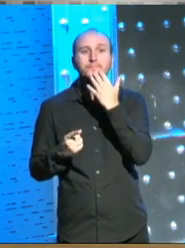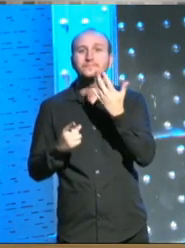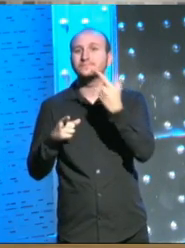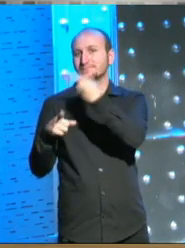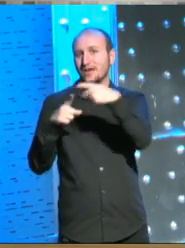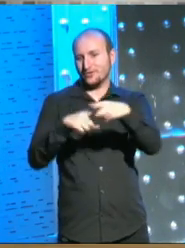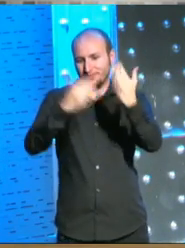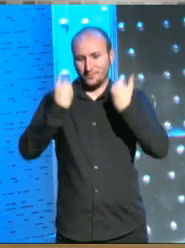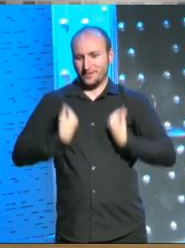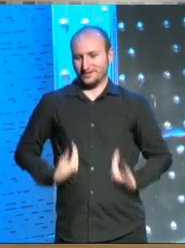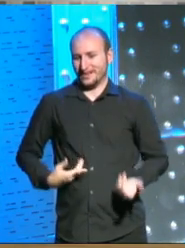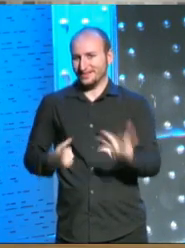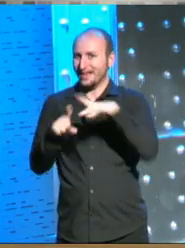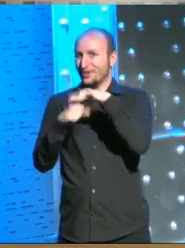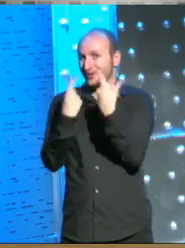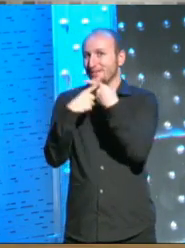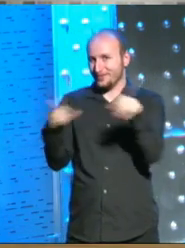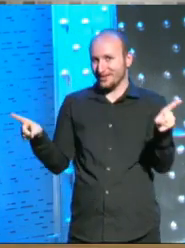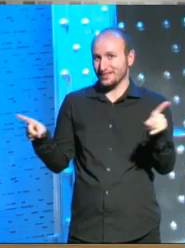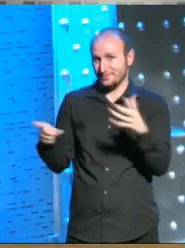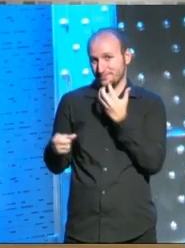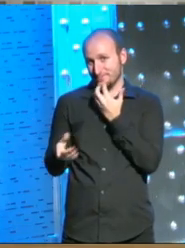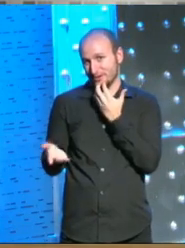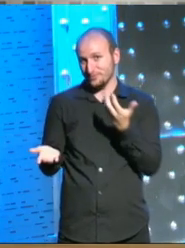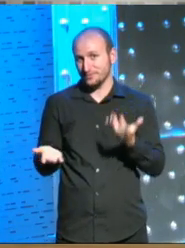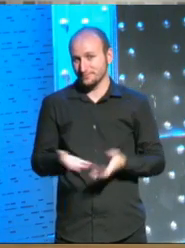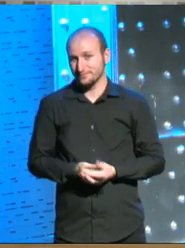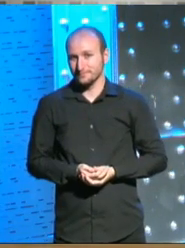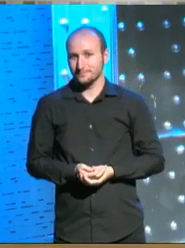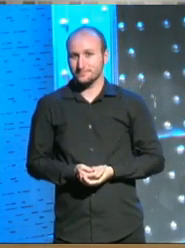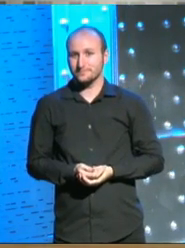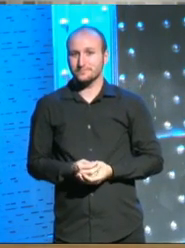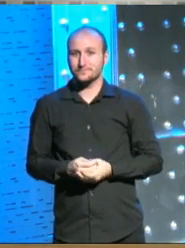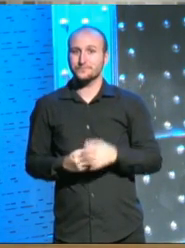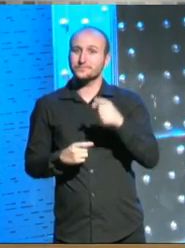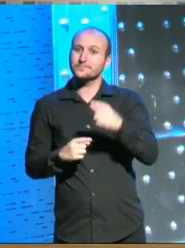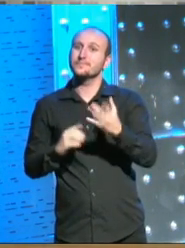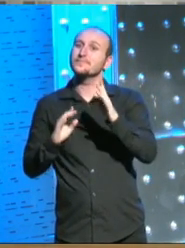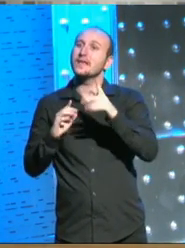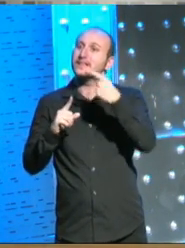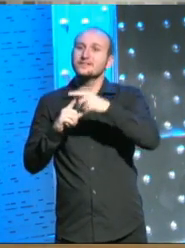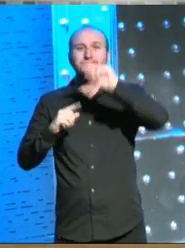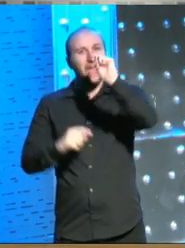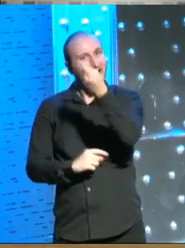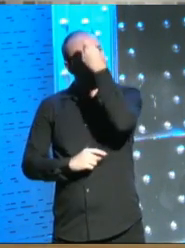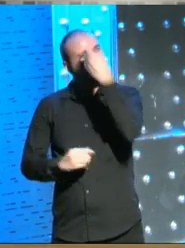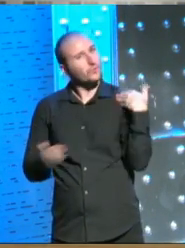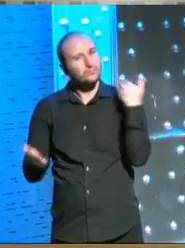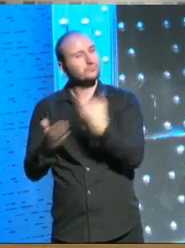cosas no se hacen así, como ustedes saben perfectamente, ¿no? Bueno, y esa película tuvo tal éxito,